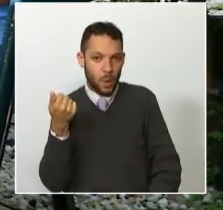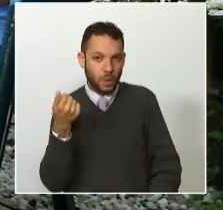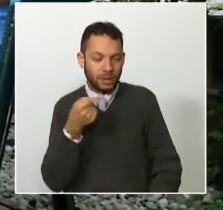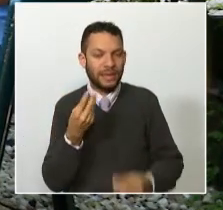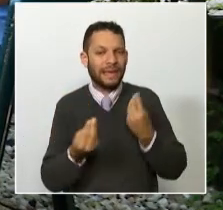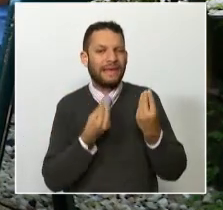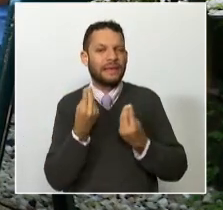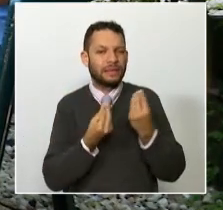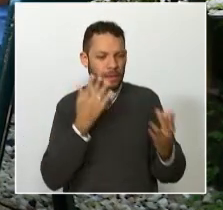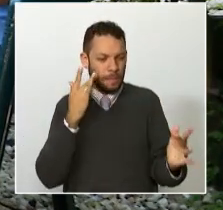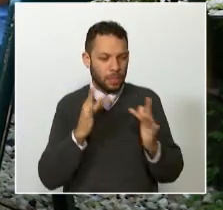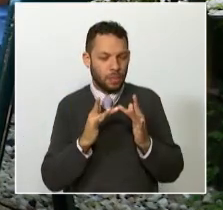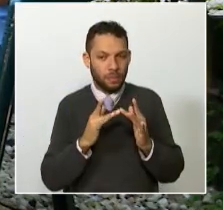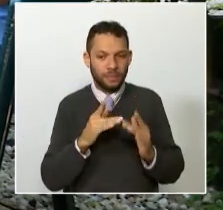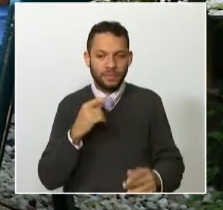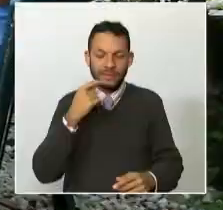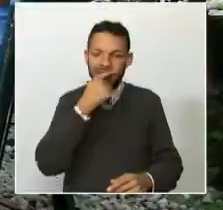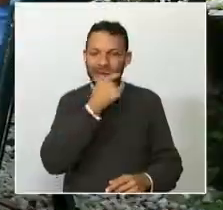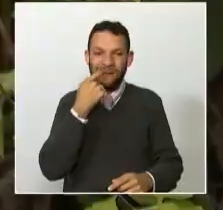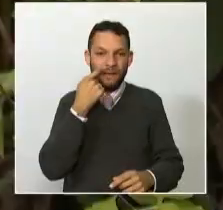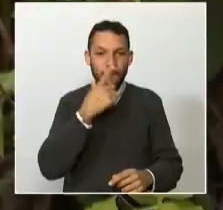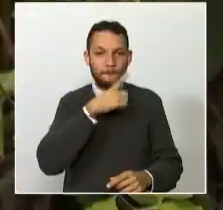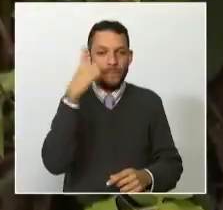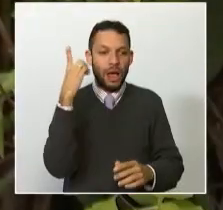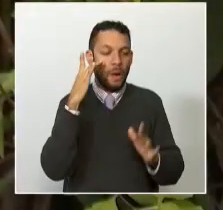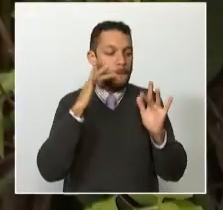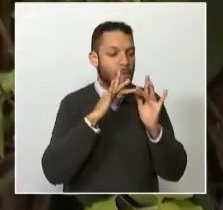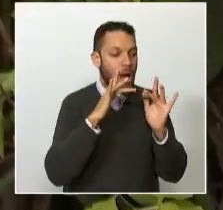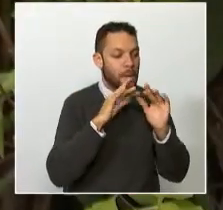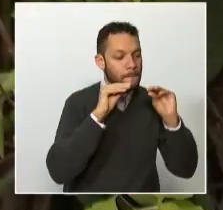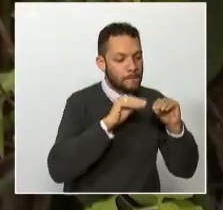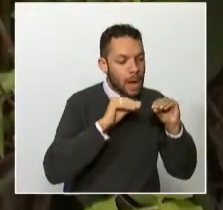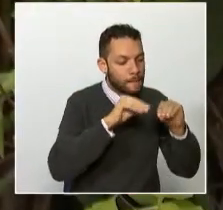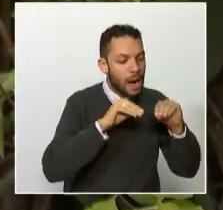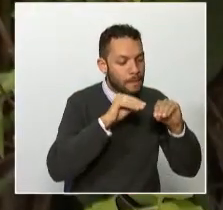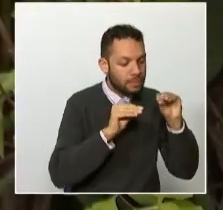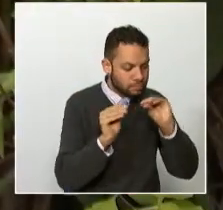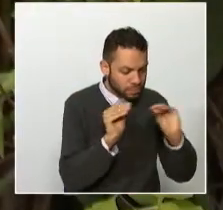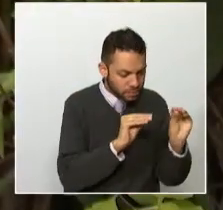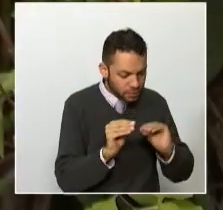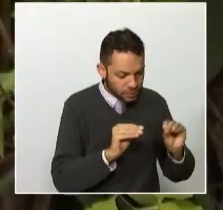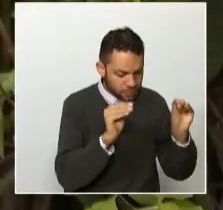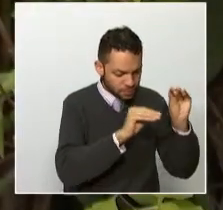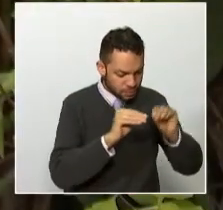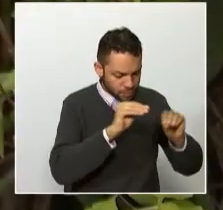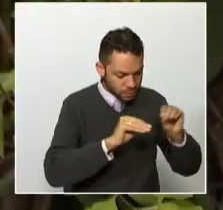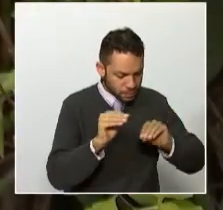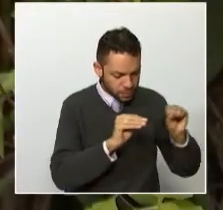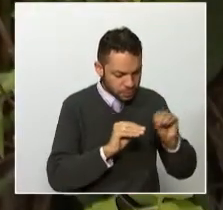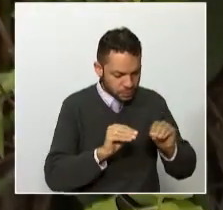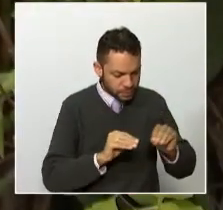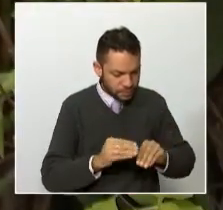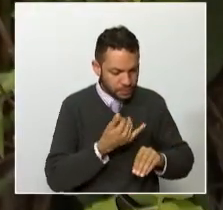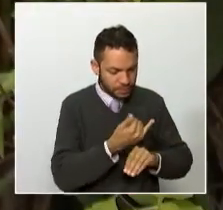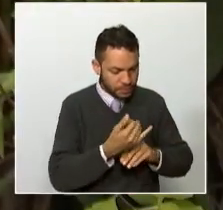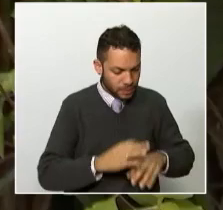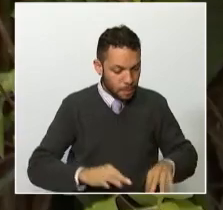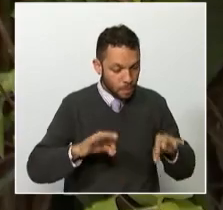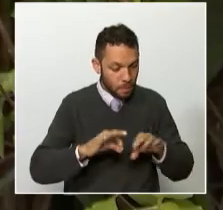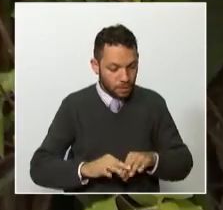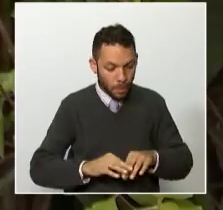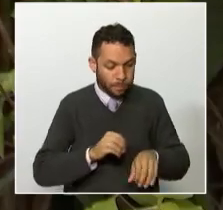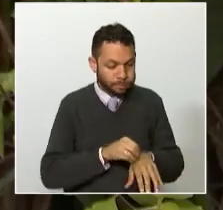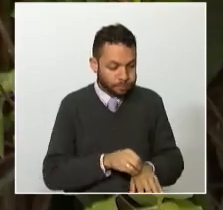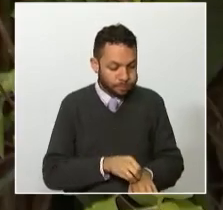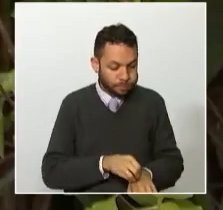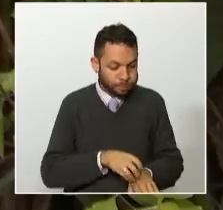un odontólogo maxilofacial para que me hiciera una cirugía porque estaba muy inflamada y ya la inflamación venía hasta